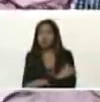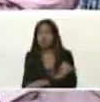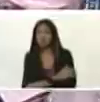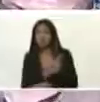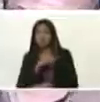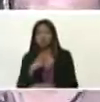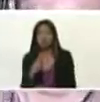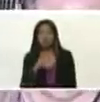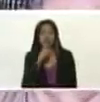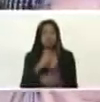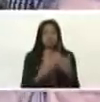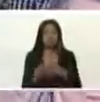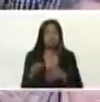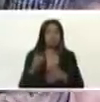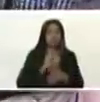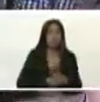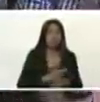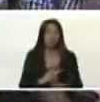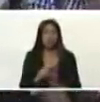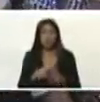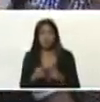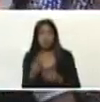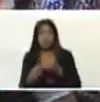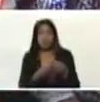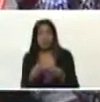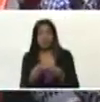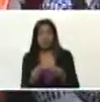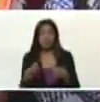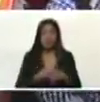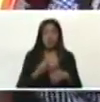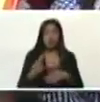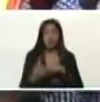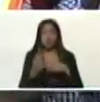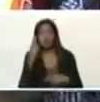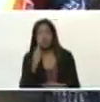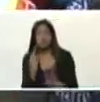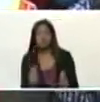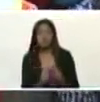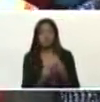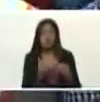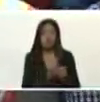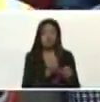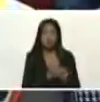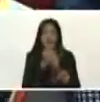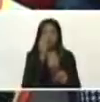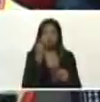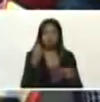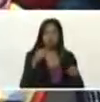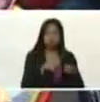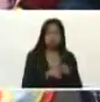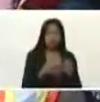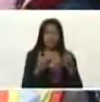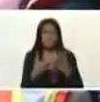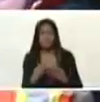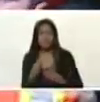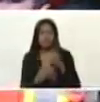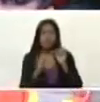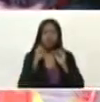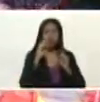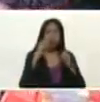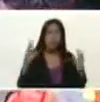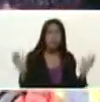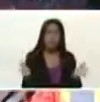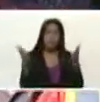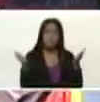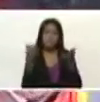nos complicaba aún más la situación. El hecho de que el gobierno bolivariano, junto a los trabajadores de esta empresa, hayan logrado